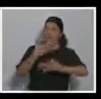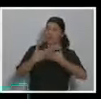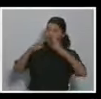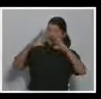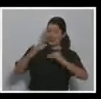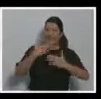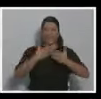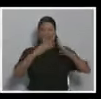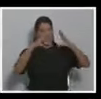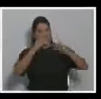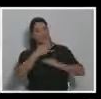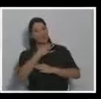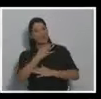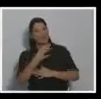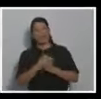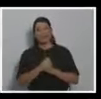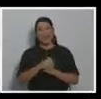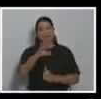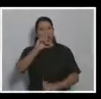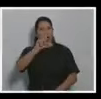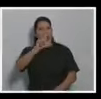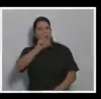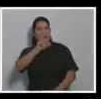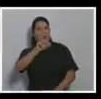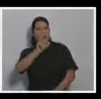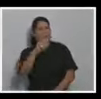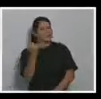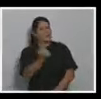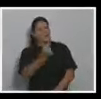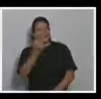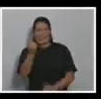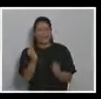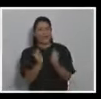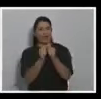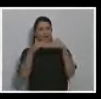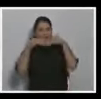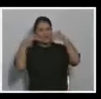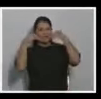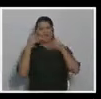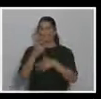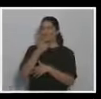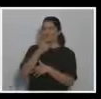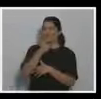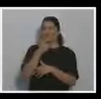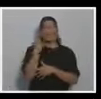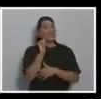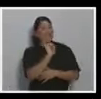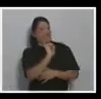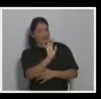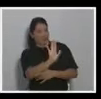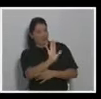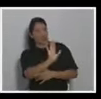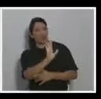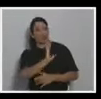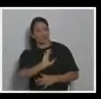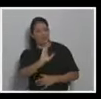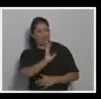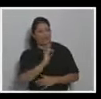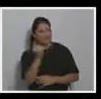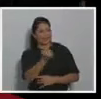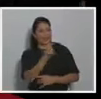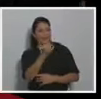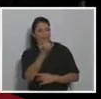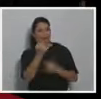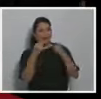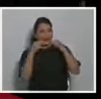tardes, don Olman. Mucho gusto. Don Olman, que siempre está con una sonrisa, de verdad, eso lo caracteriza también a don Olman, esa sonrisa.